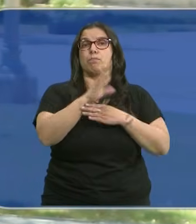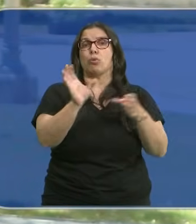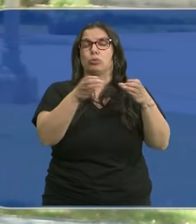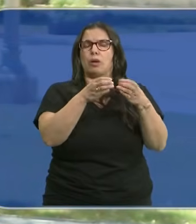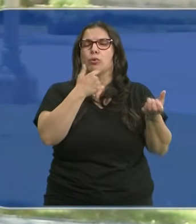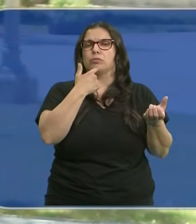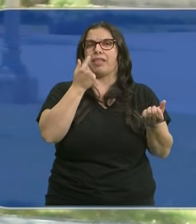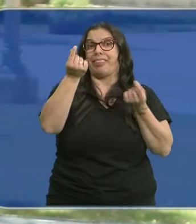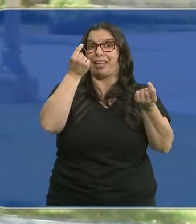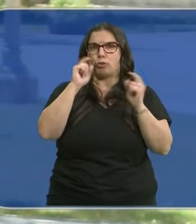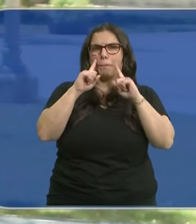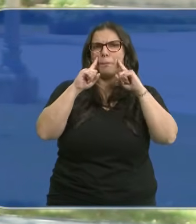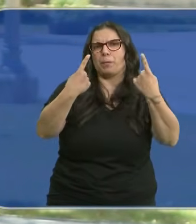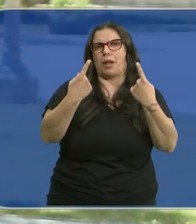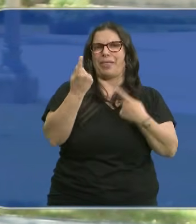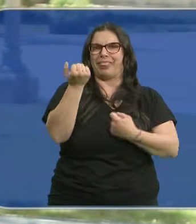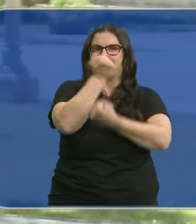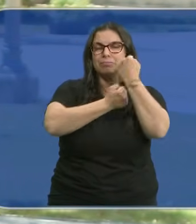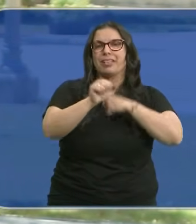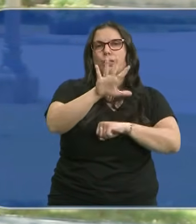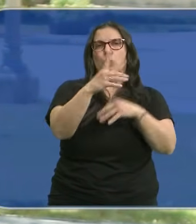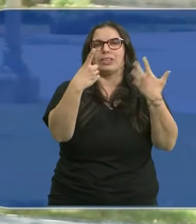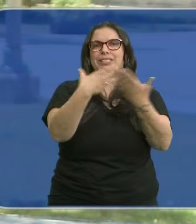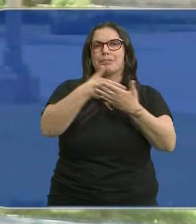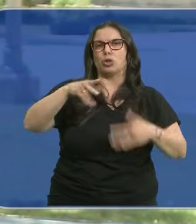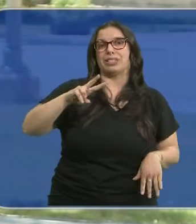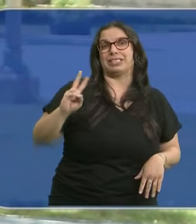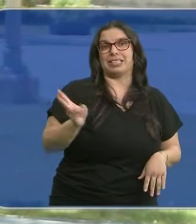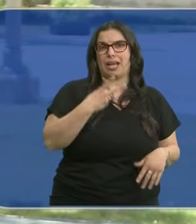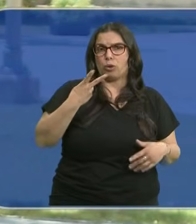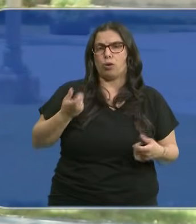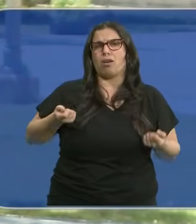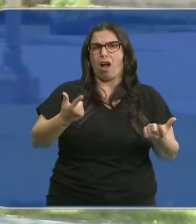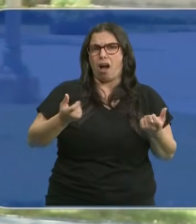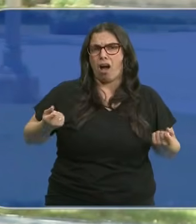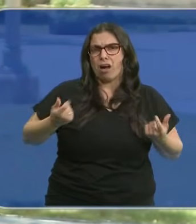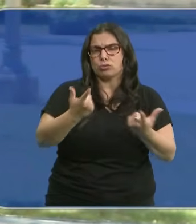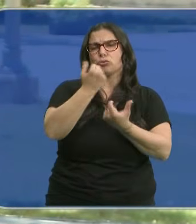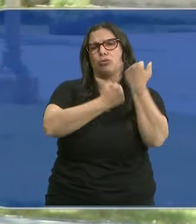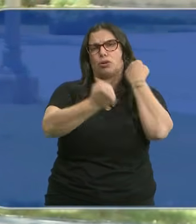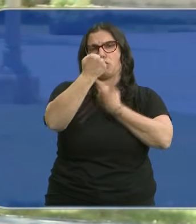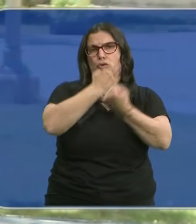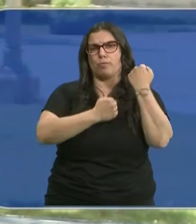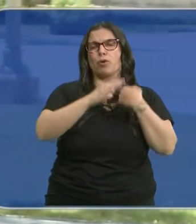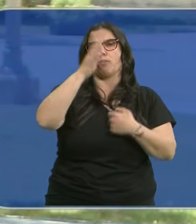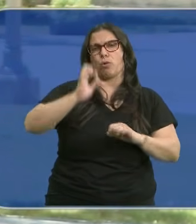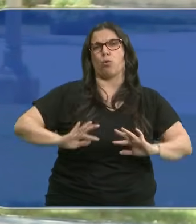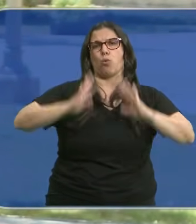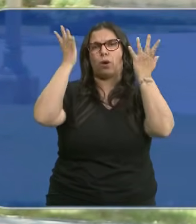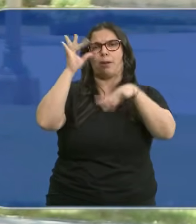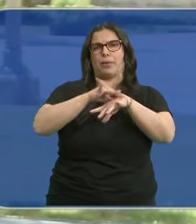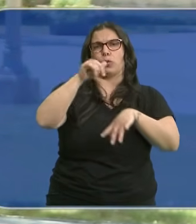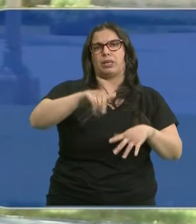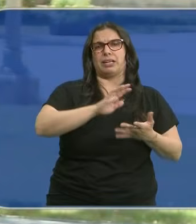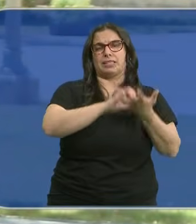dado una cifra por primera vez. 56 millones de euros está siendo el coste económico de la huelga de médicos en